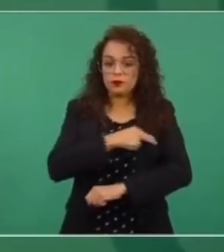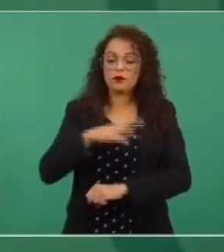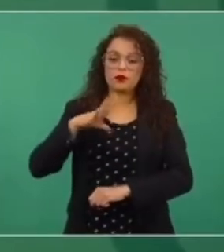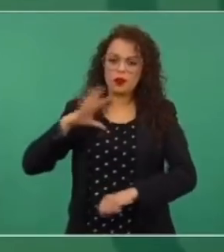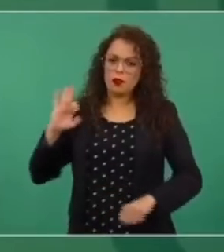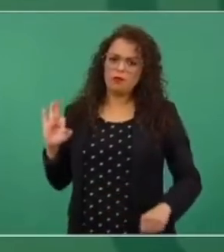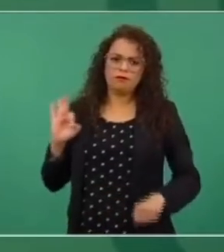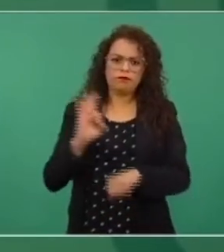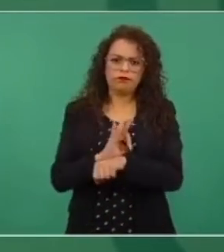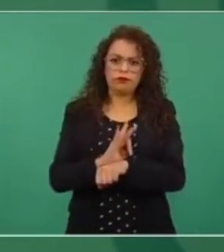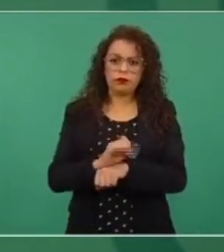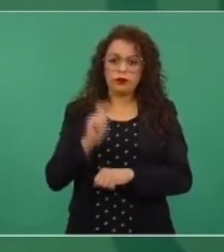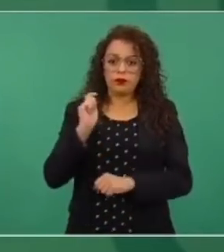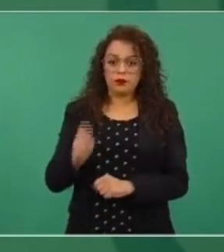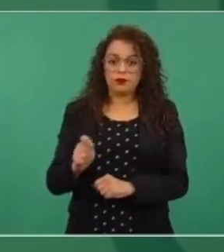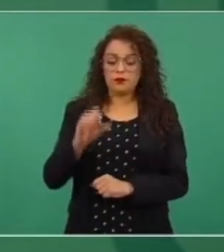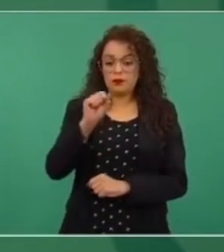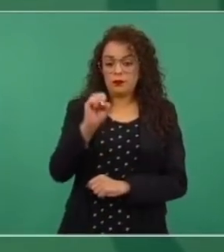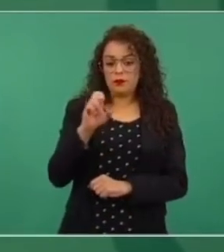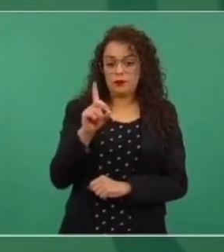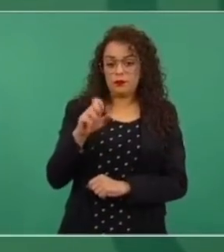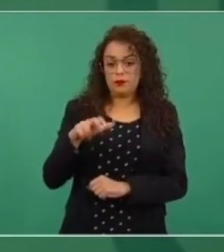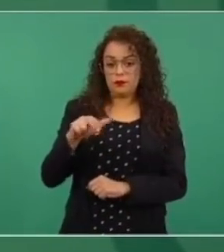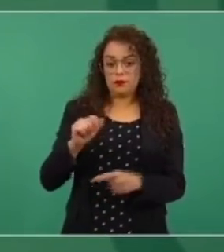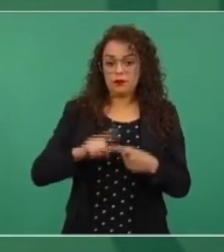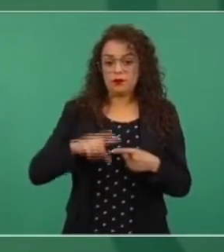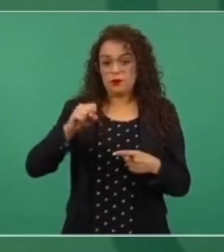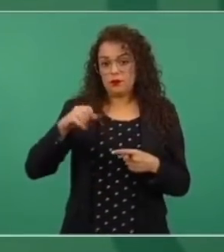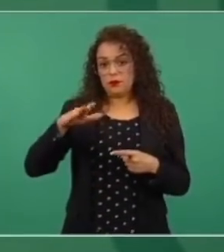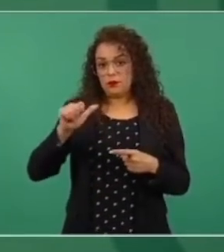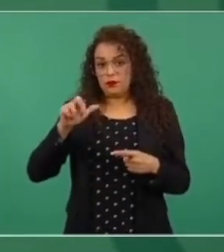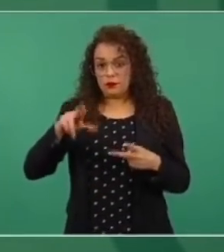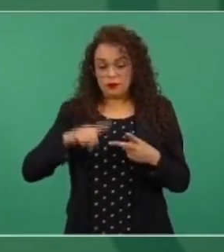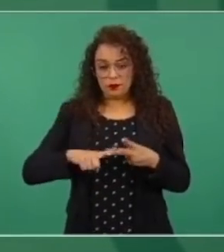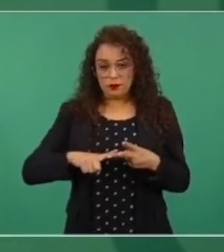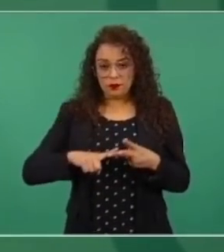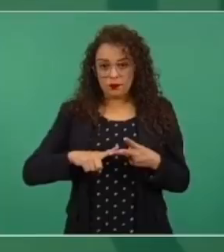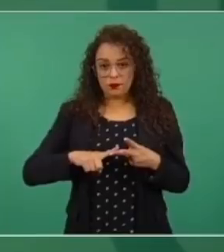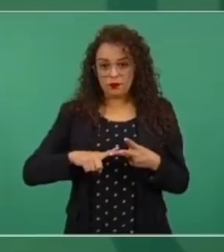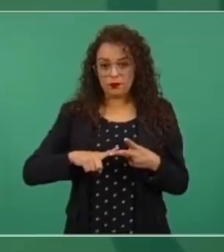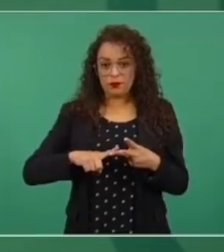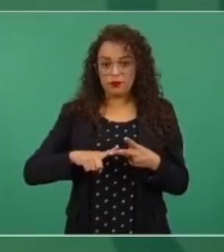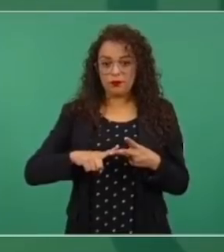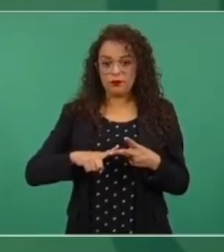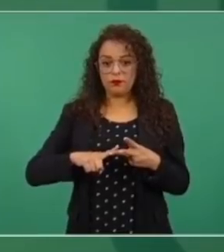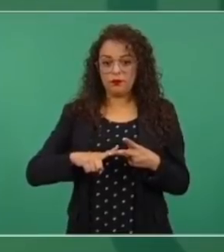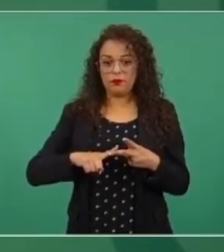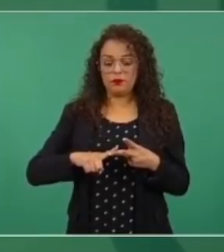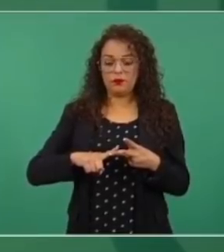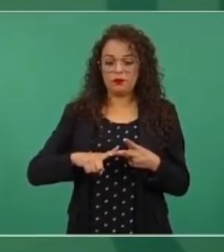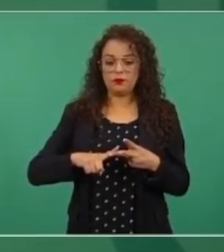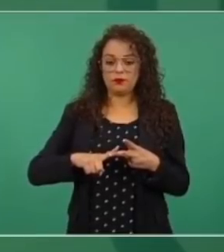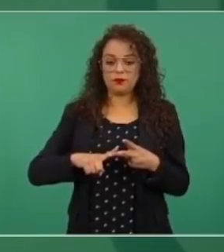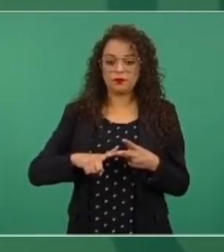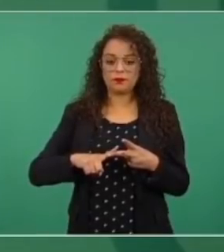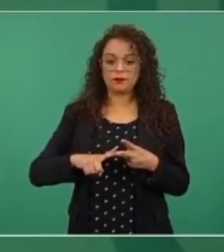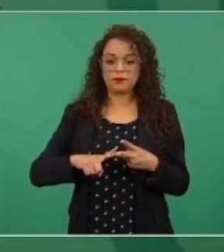respaldo de la Secretaría de la Defensa y de la Secretaría de Marina. Y lo que